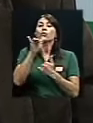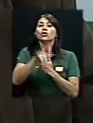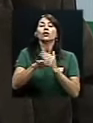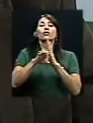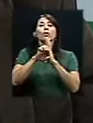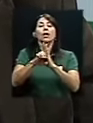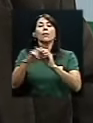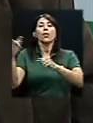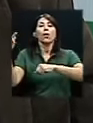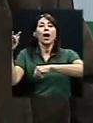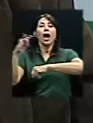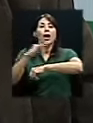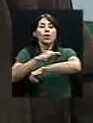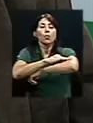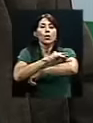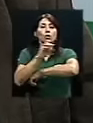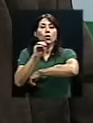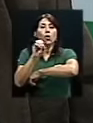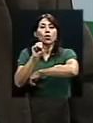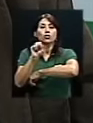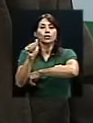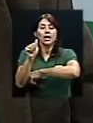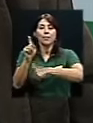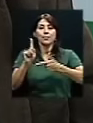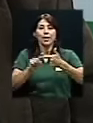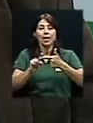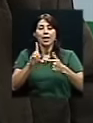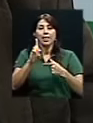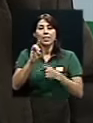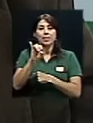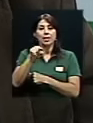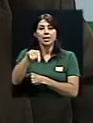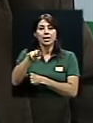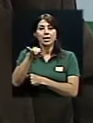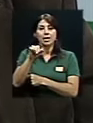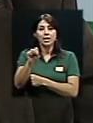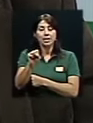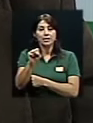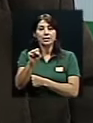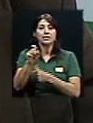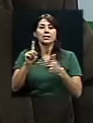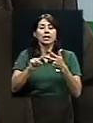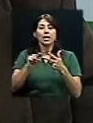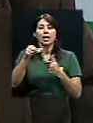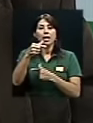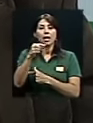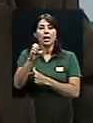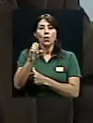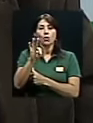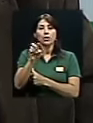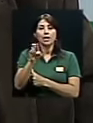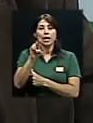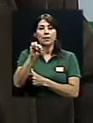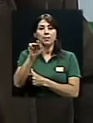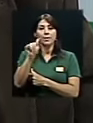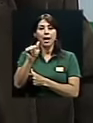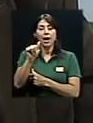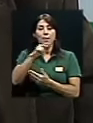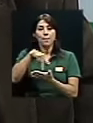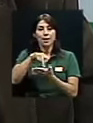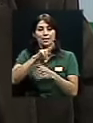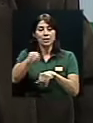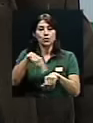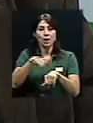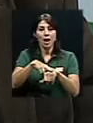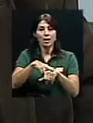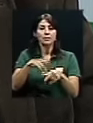aeropuerto en OSA, el DIC-IS está todavía ahí, el tema de la geotermia en parques nacionales. Entonces, yo creo